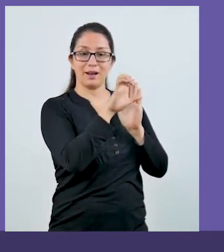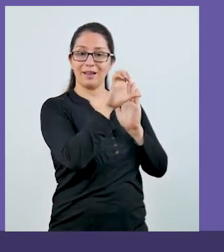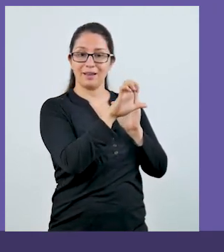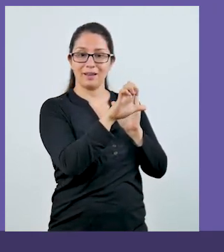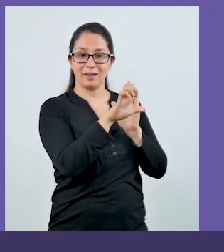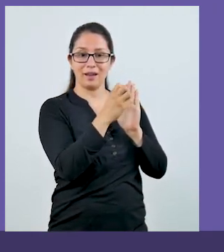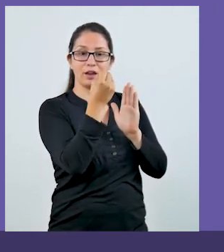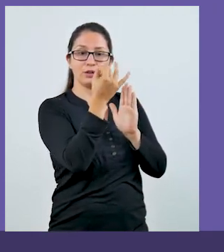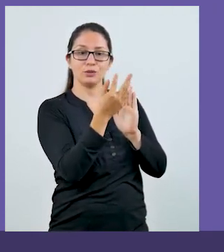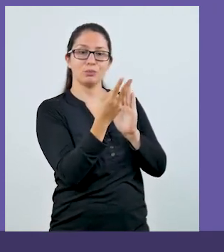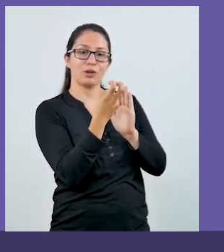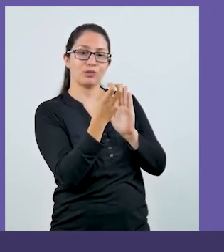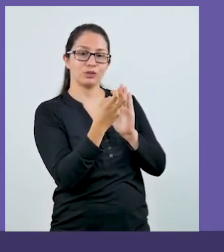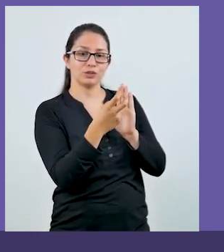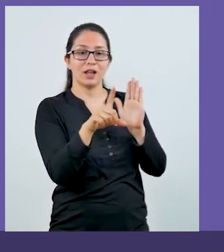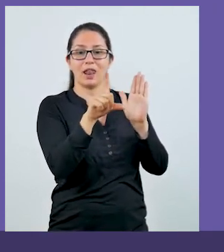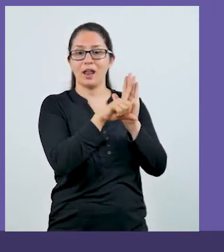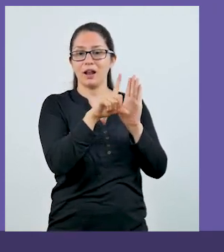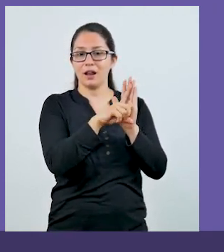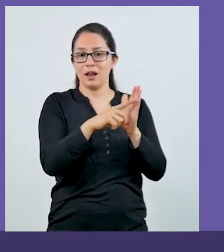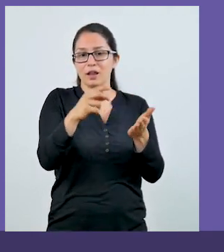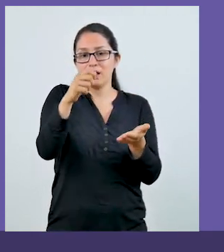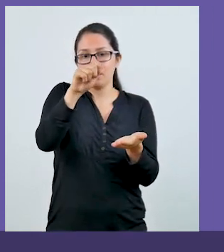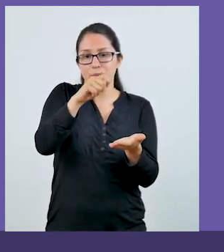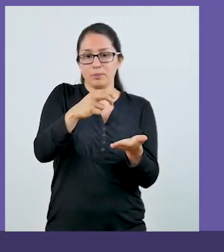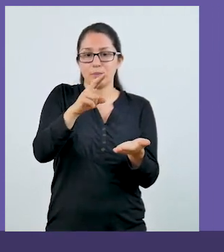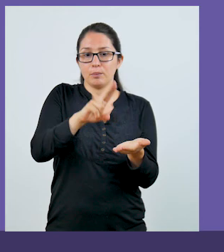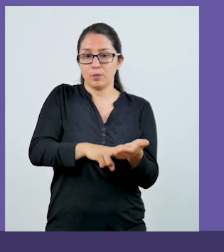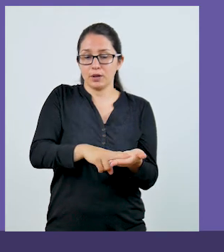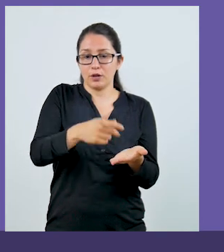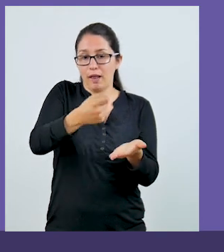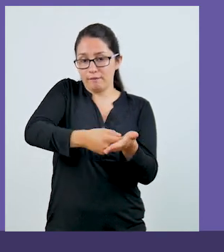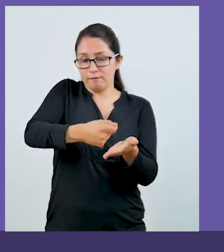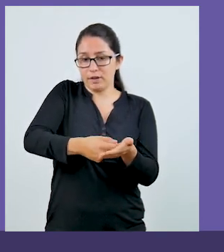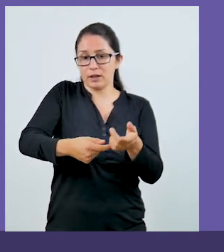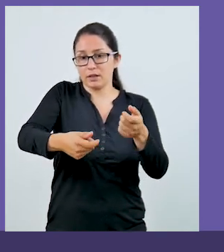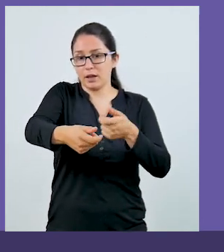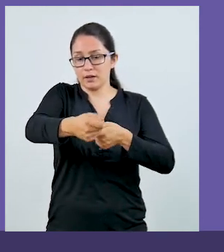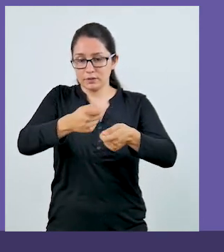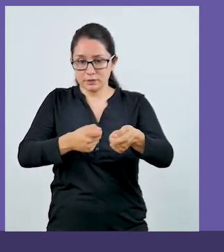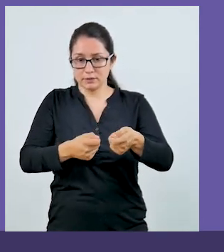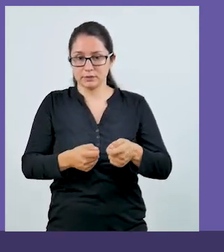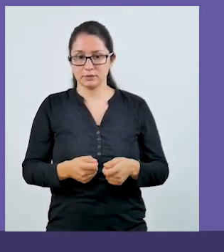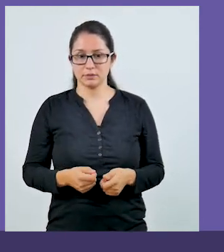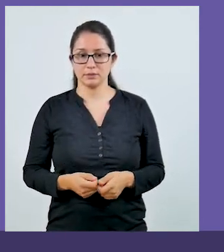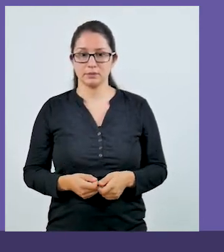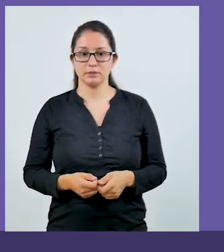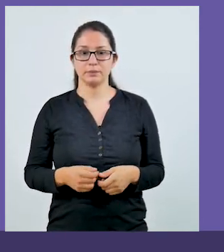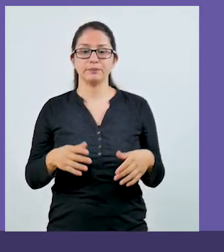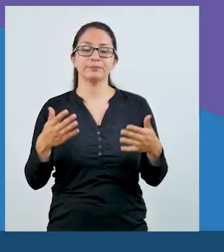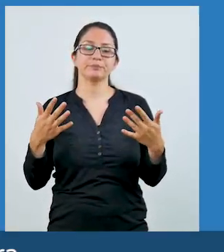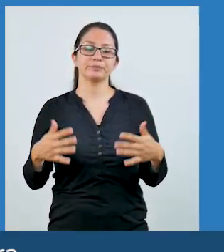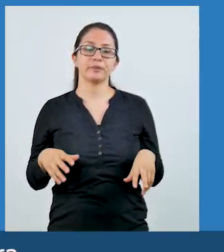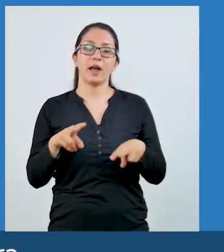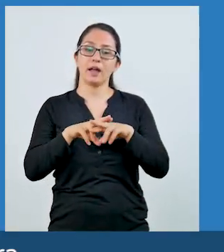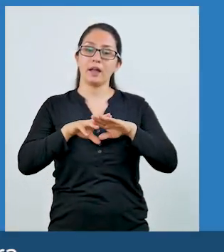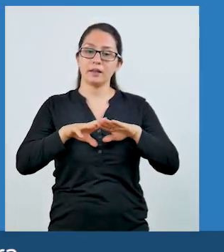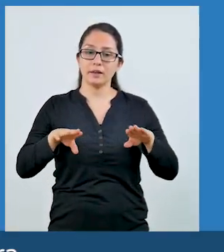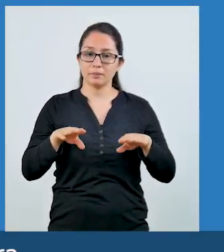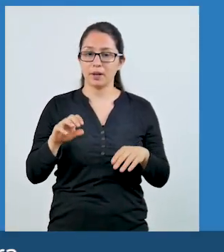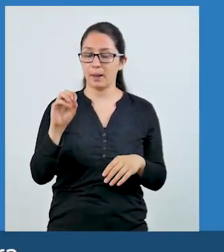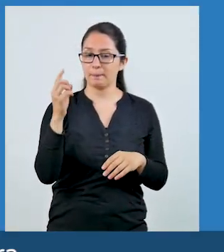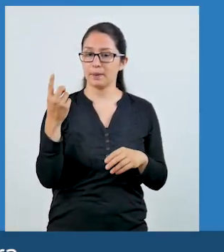el artículo 12, letra E, número 12, de la Ley sobre Impuesto a las Ventas y Servicios. De esta